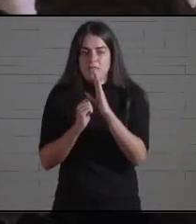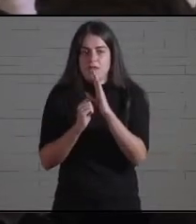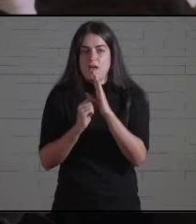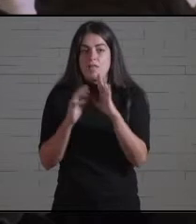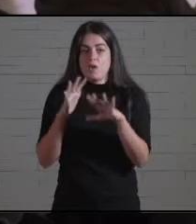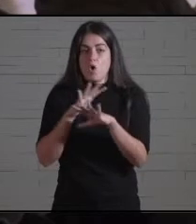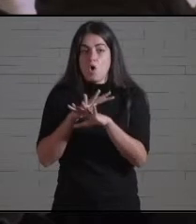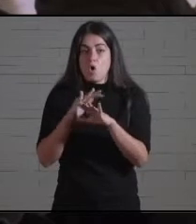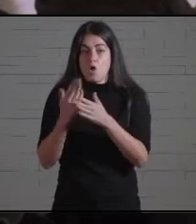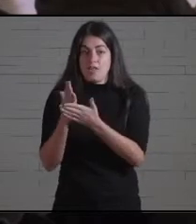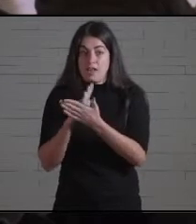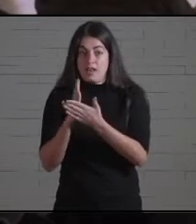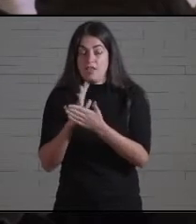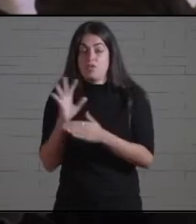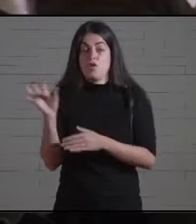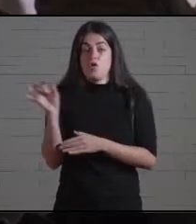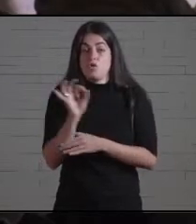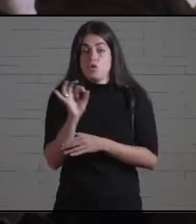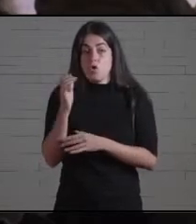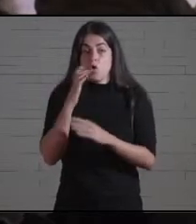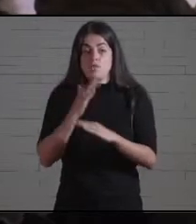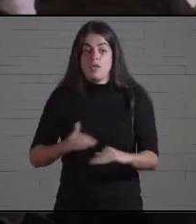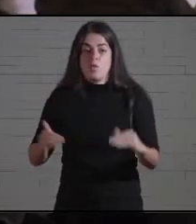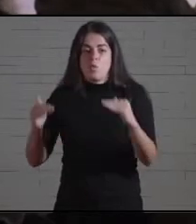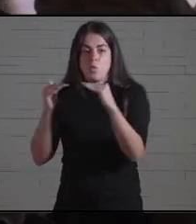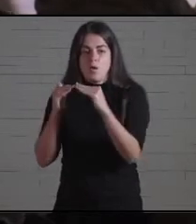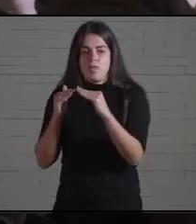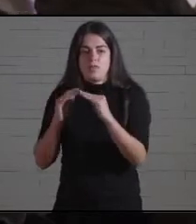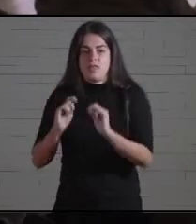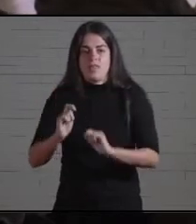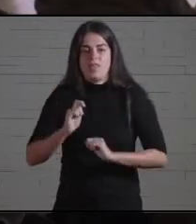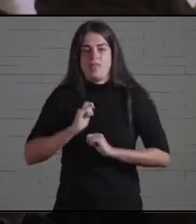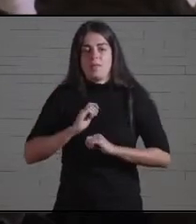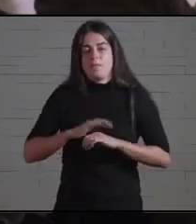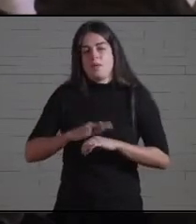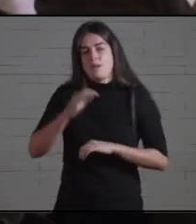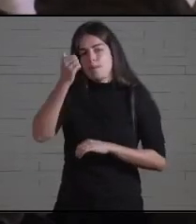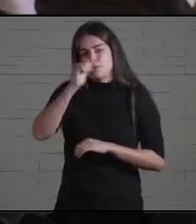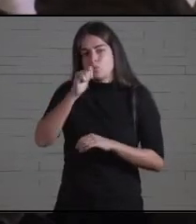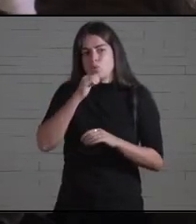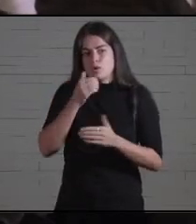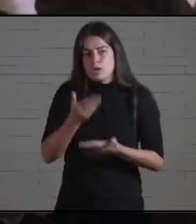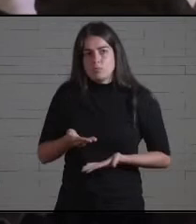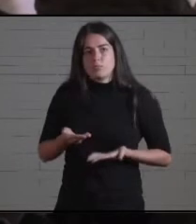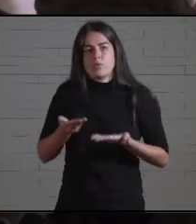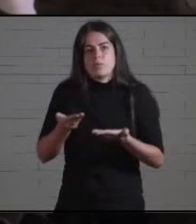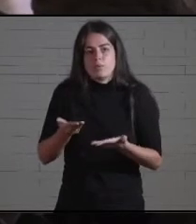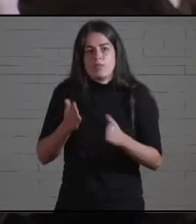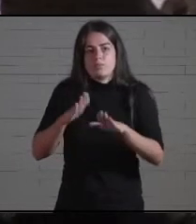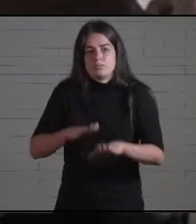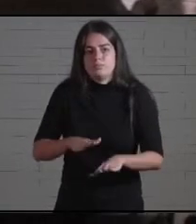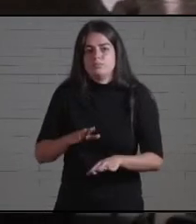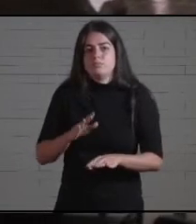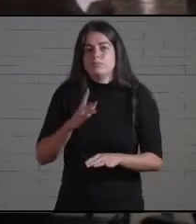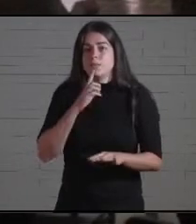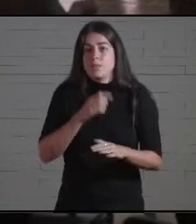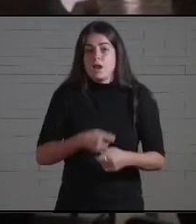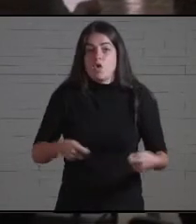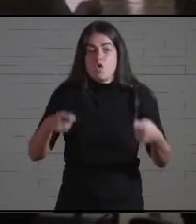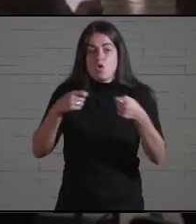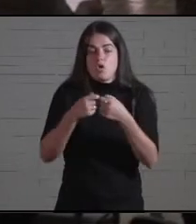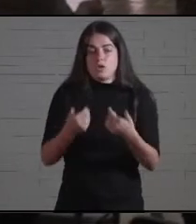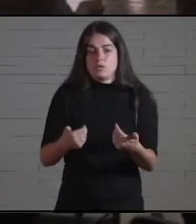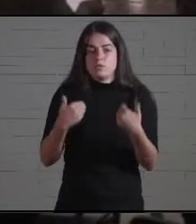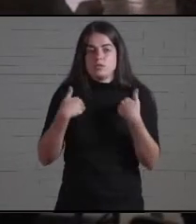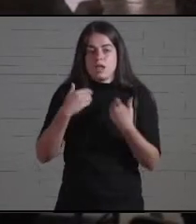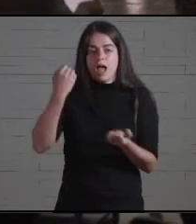en igualdad propician la corresponsabilidad masculina. Y para una paternidad corresponsable, las actitudes